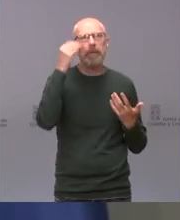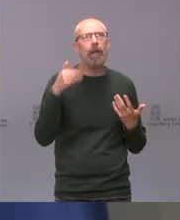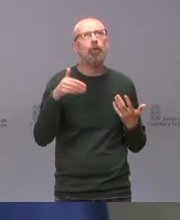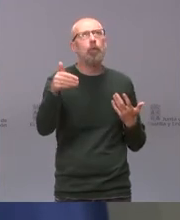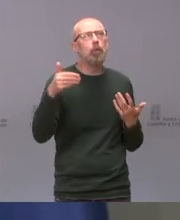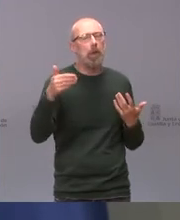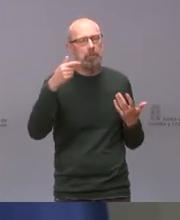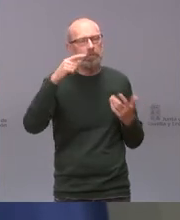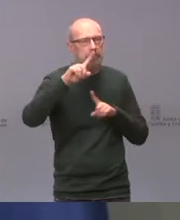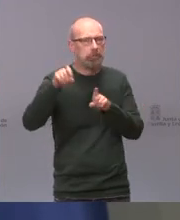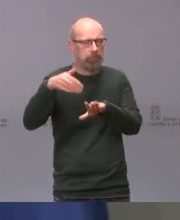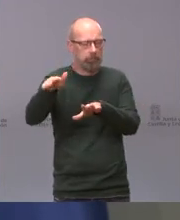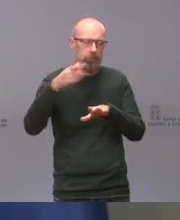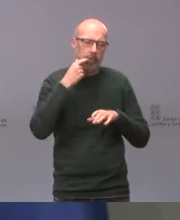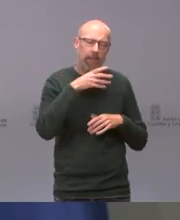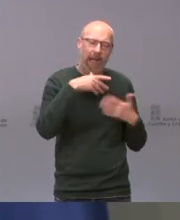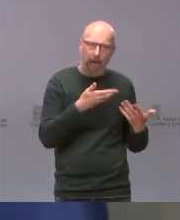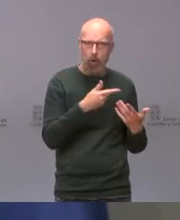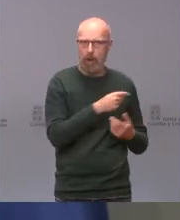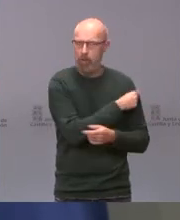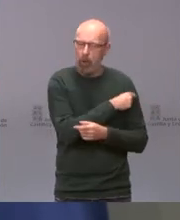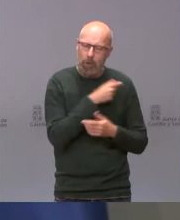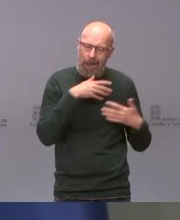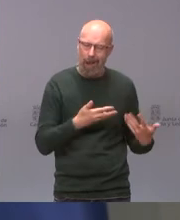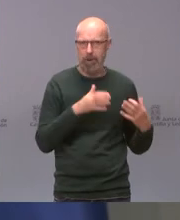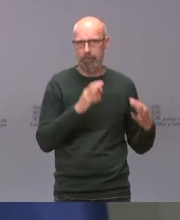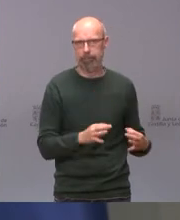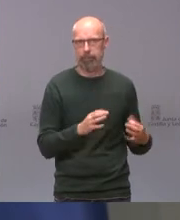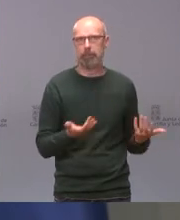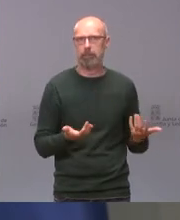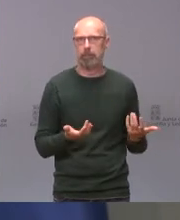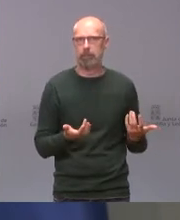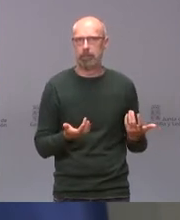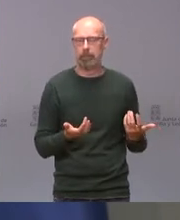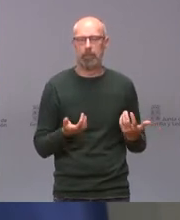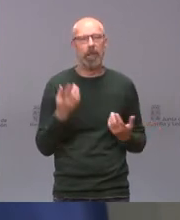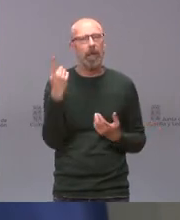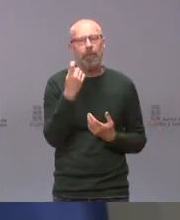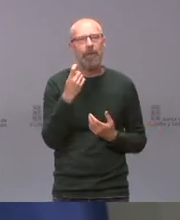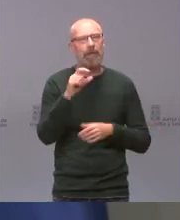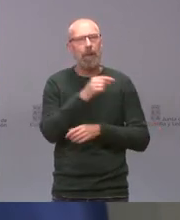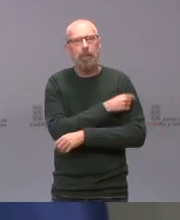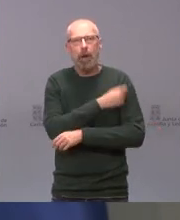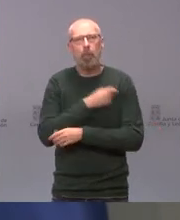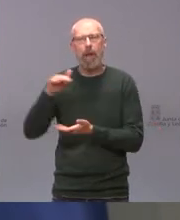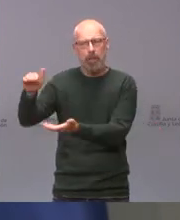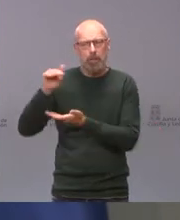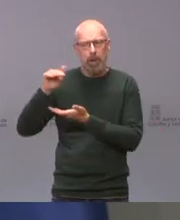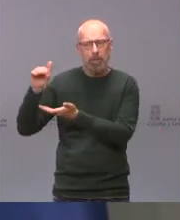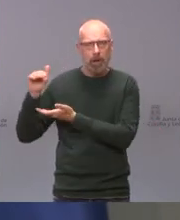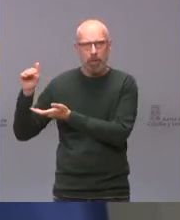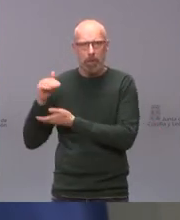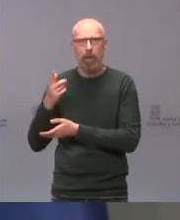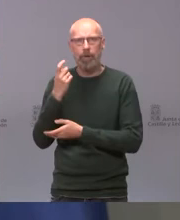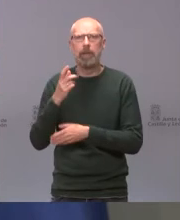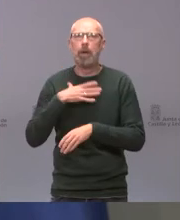de afirmaciones, por llamarlo de alguna manera. Lo que tenemos que hacer es tener más vacunas para poder vacunar